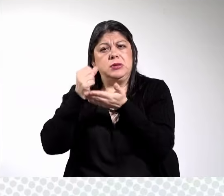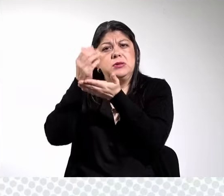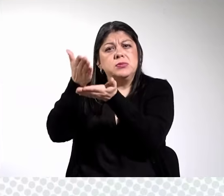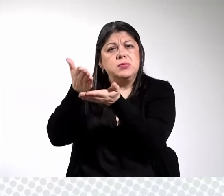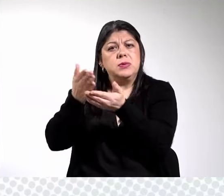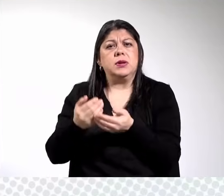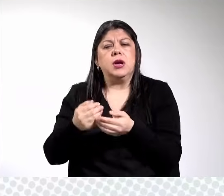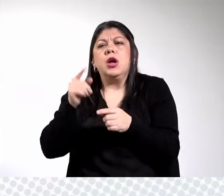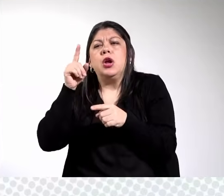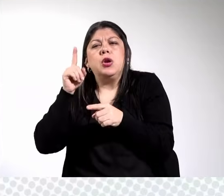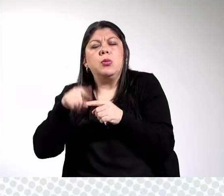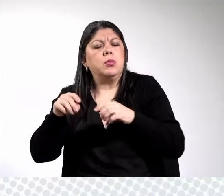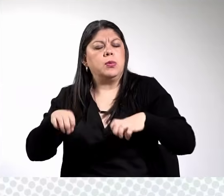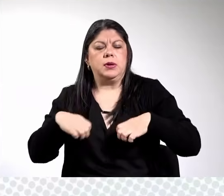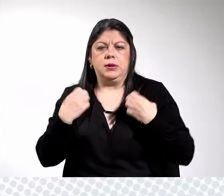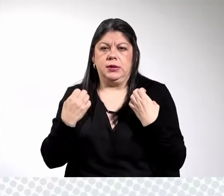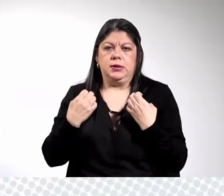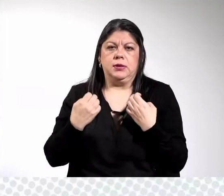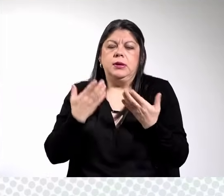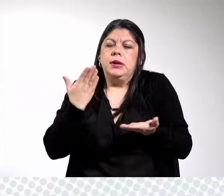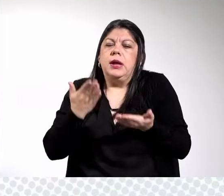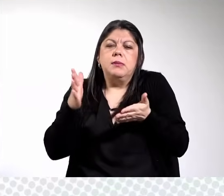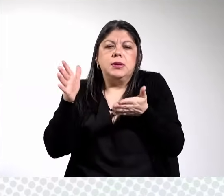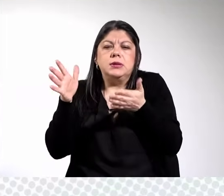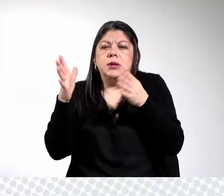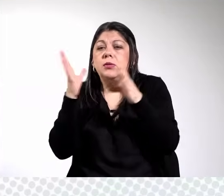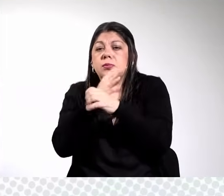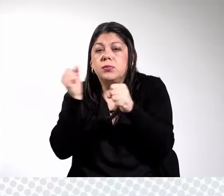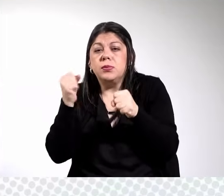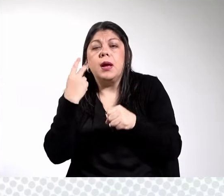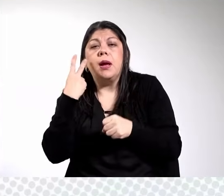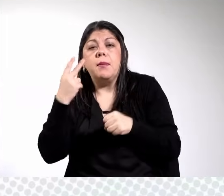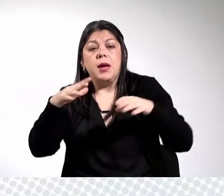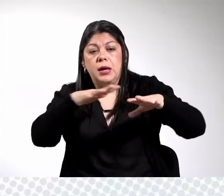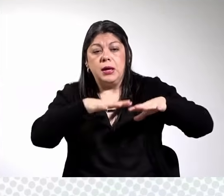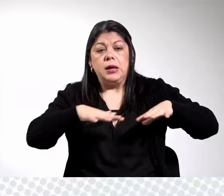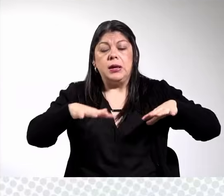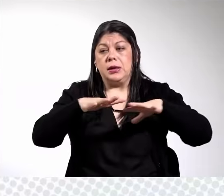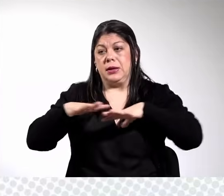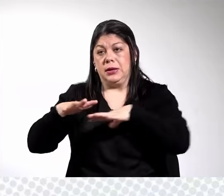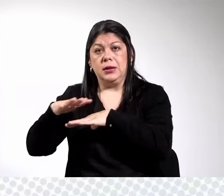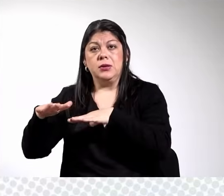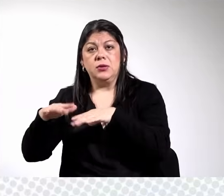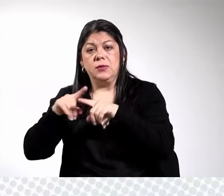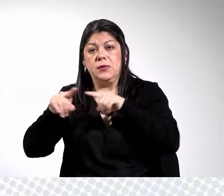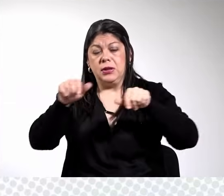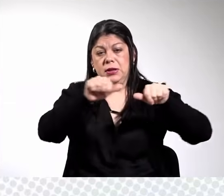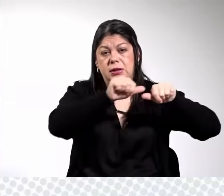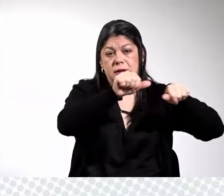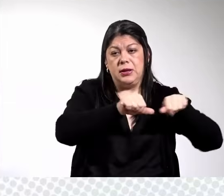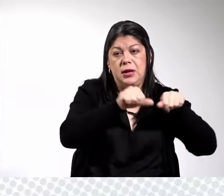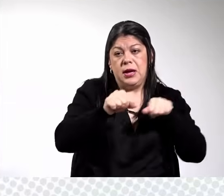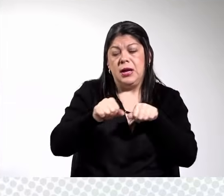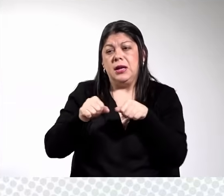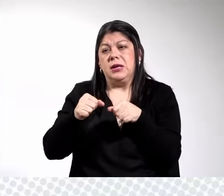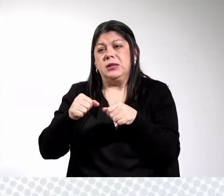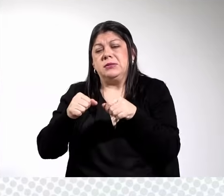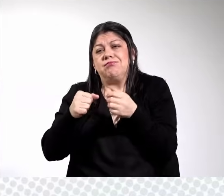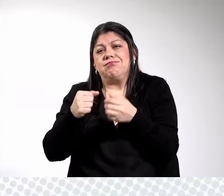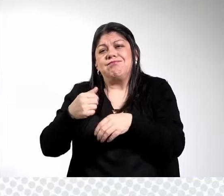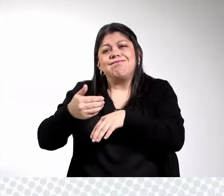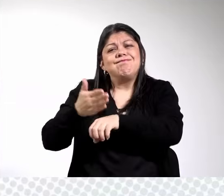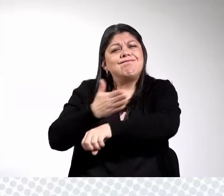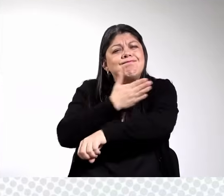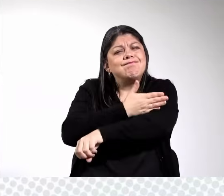ya existiría, quizás no existiría. Vean que los sectores con cualquier cosa se mueven y comienzan a echar para atrás, pero como